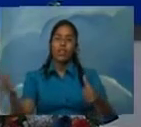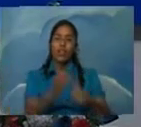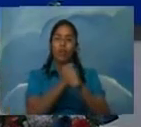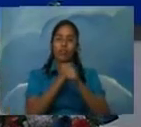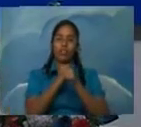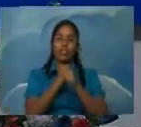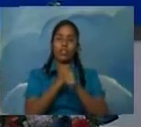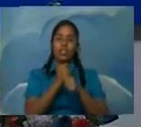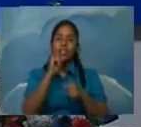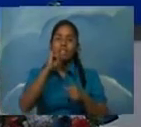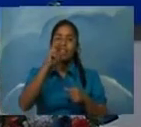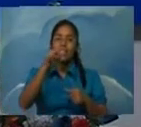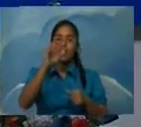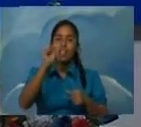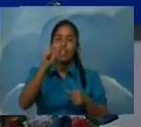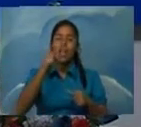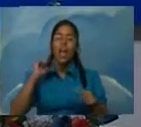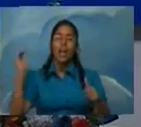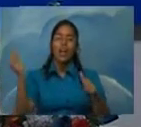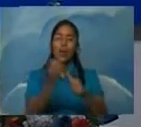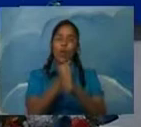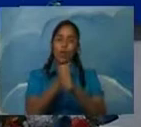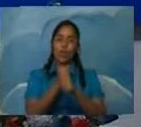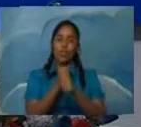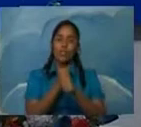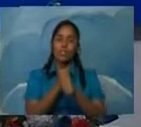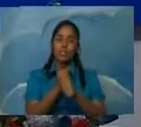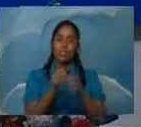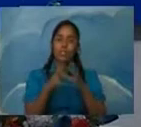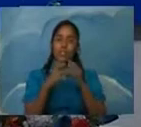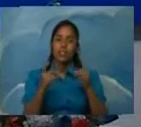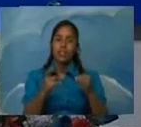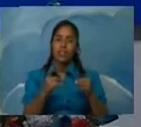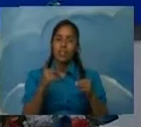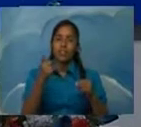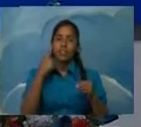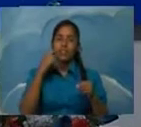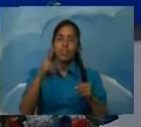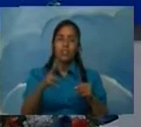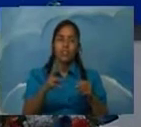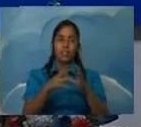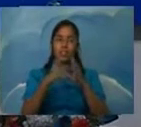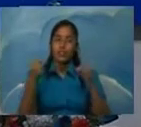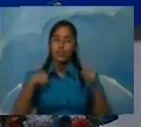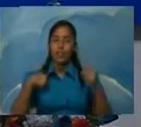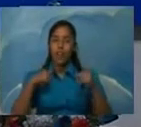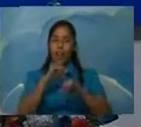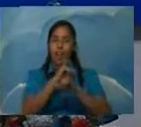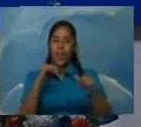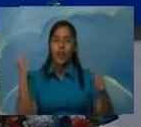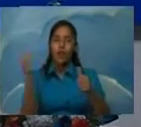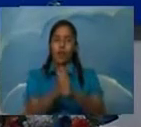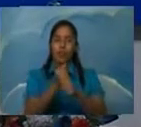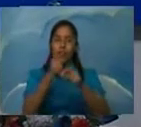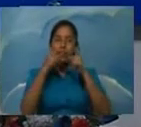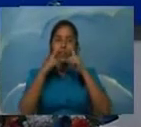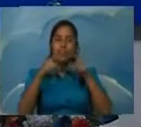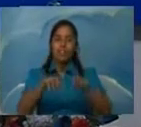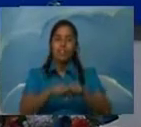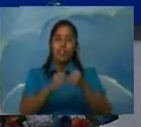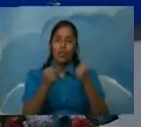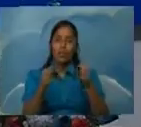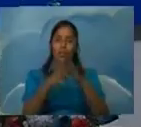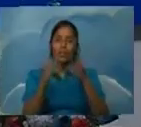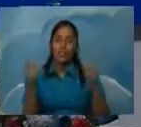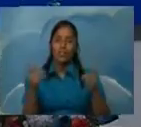Lo encontré, aquí está. Págame, págame. Beba cachá, beba cachá. Arbe shekalim bishvili. Muchos chequeles para